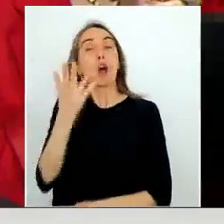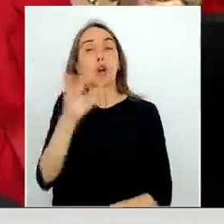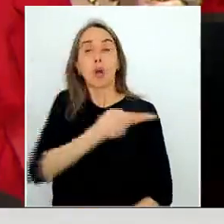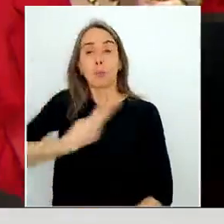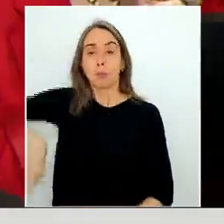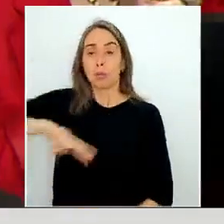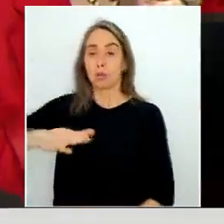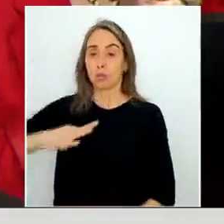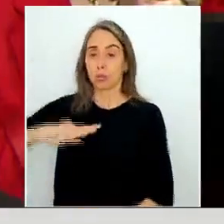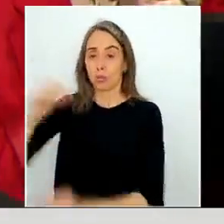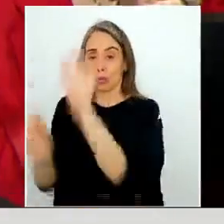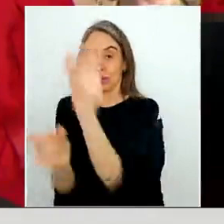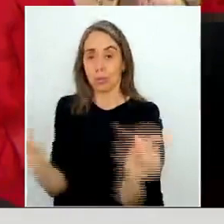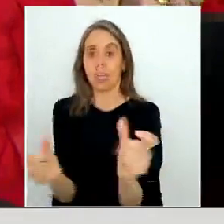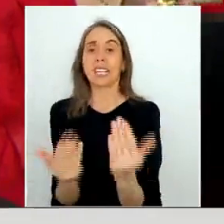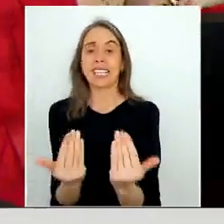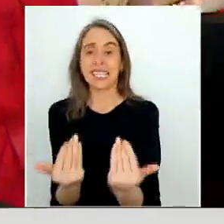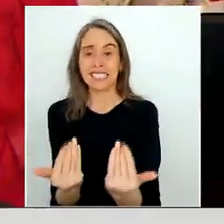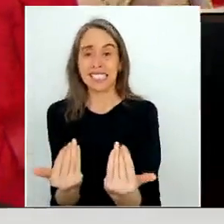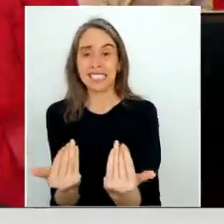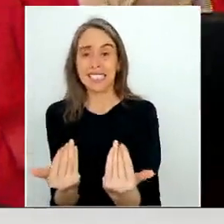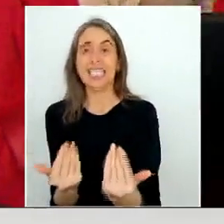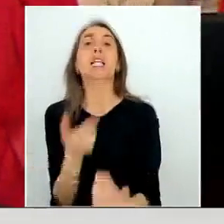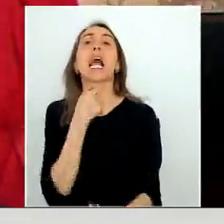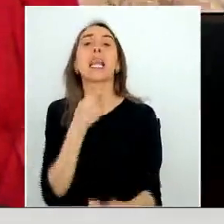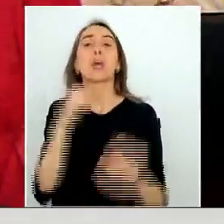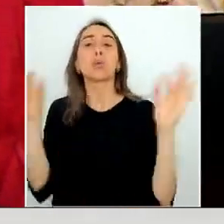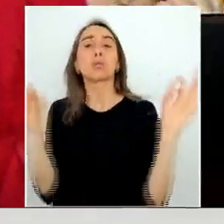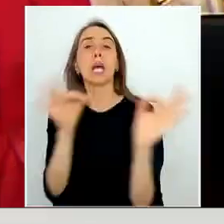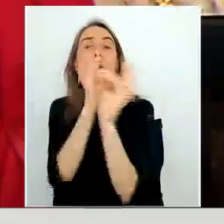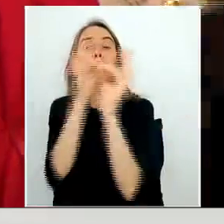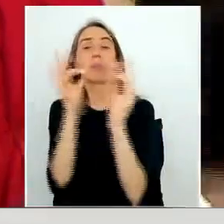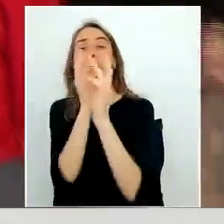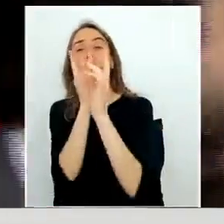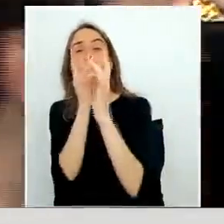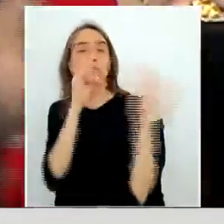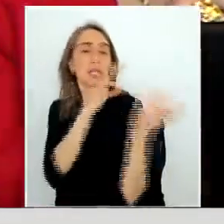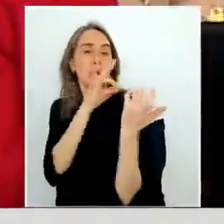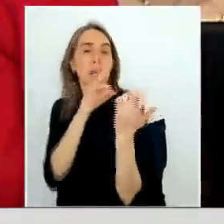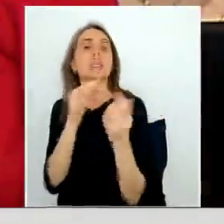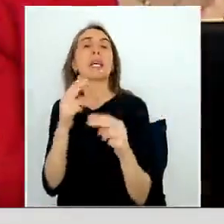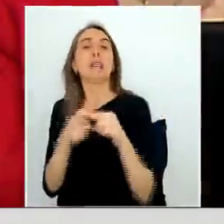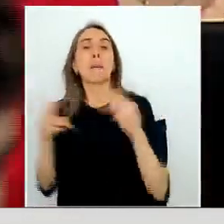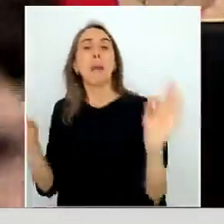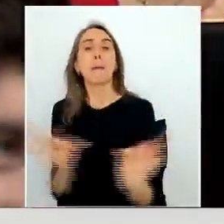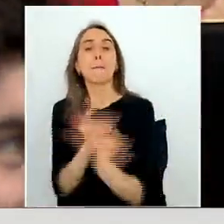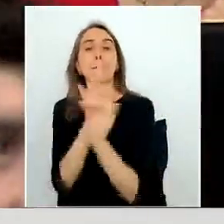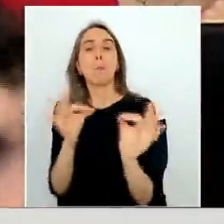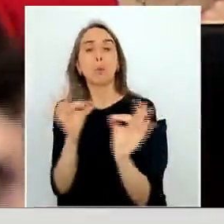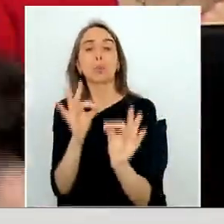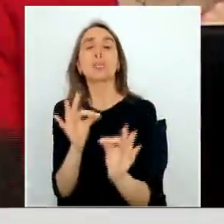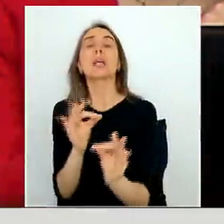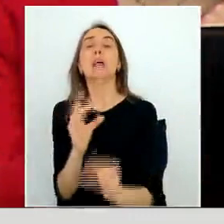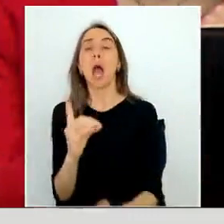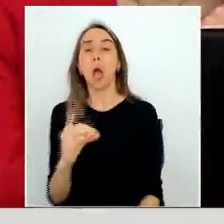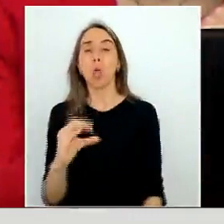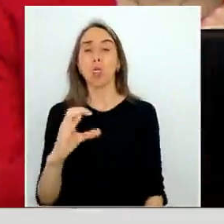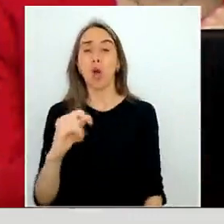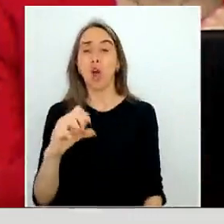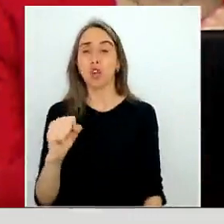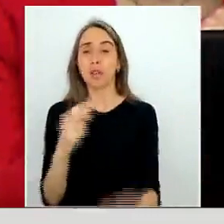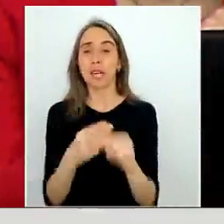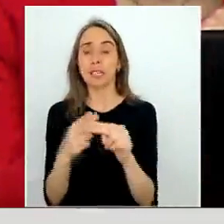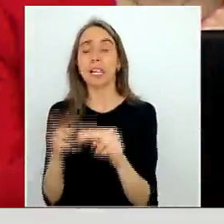necesita requiere y le gusta la música clásica la música docta y por lo tanto eso tiene que ver también con lo que realizó Jorge